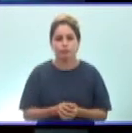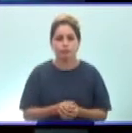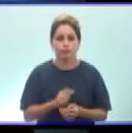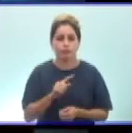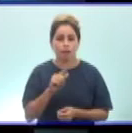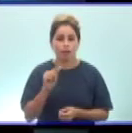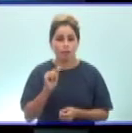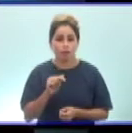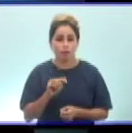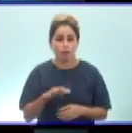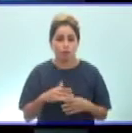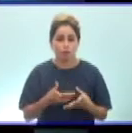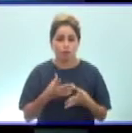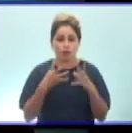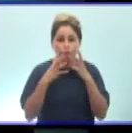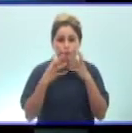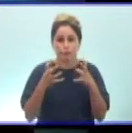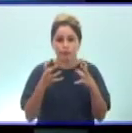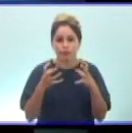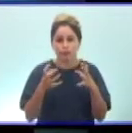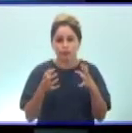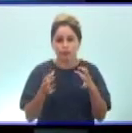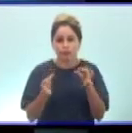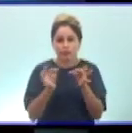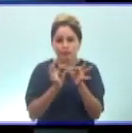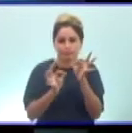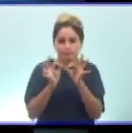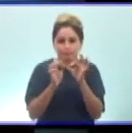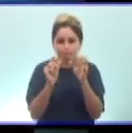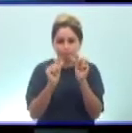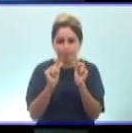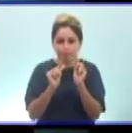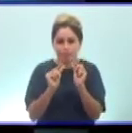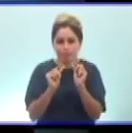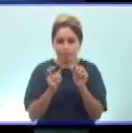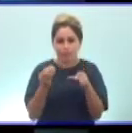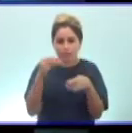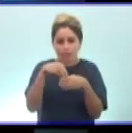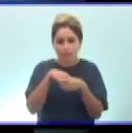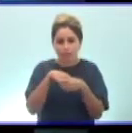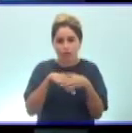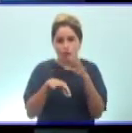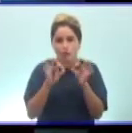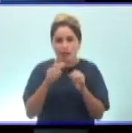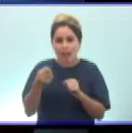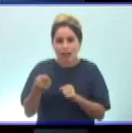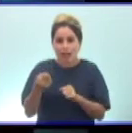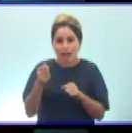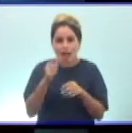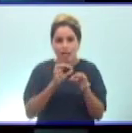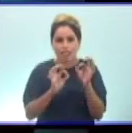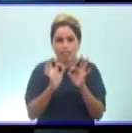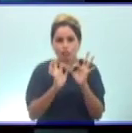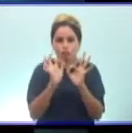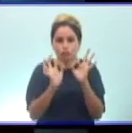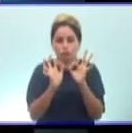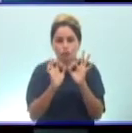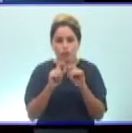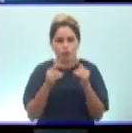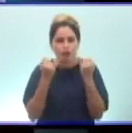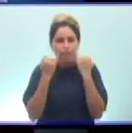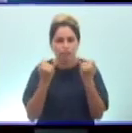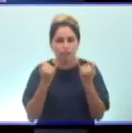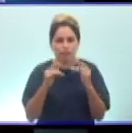principales partículas que conforman al átomo y que es importante que ustedes conozcan que estas partículas son aquellas que lo identifican de manera general